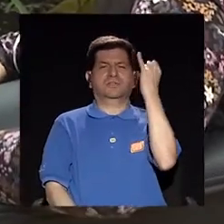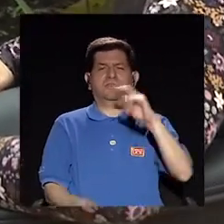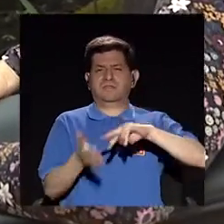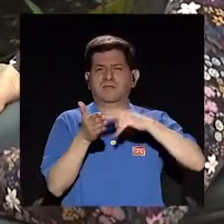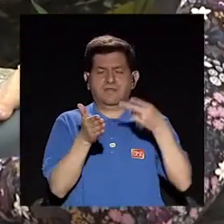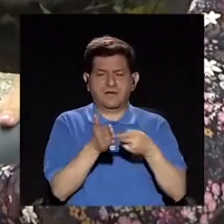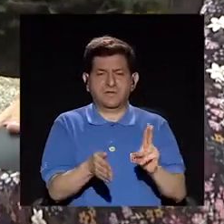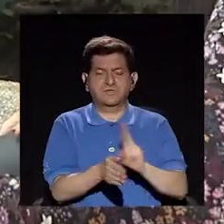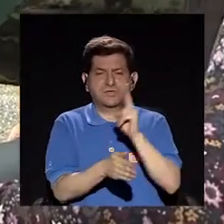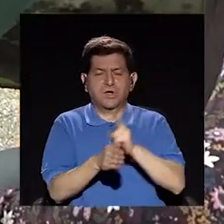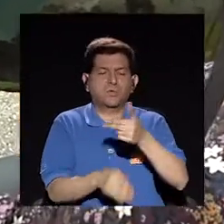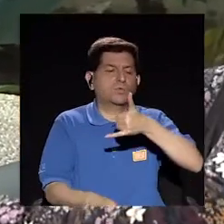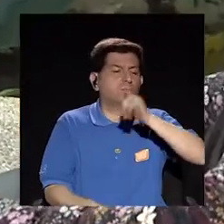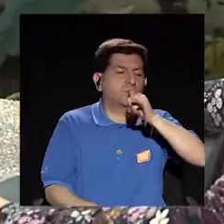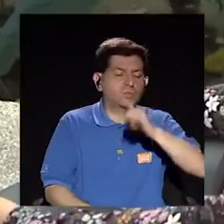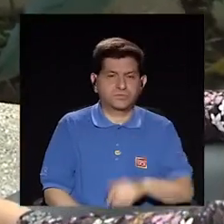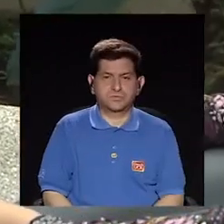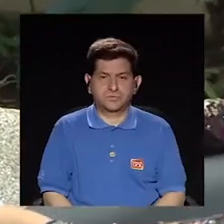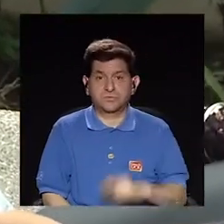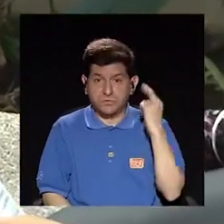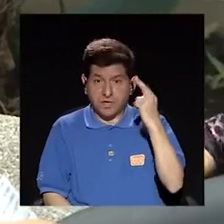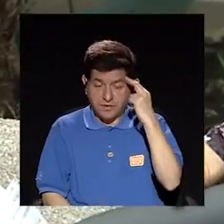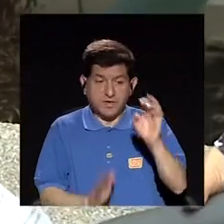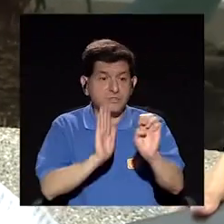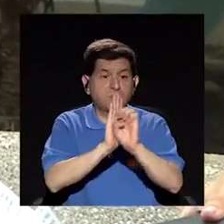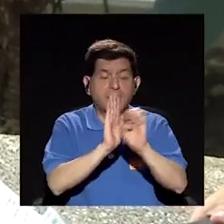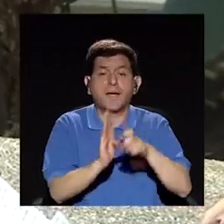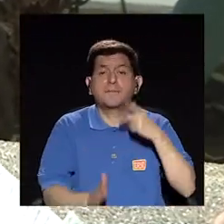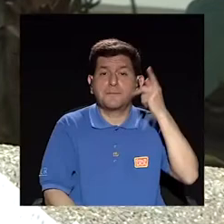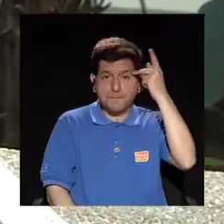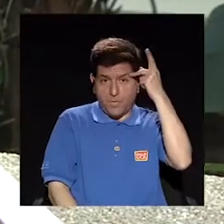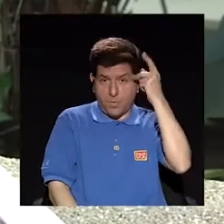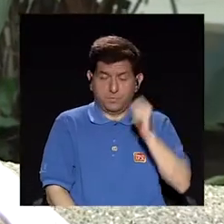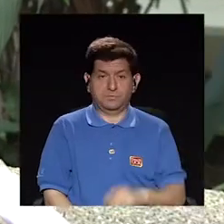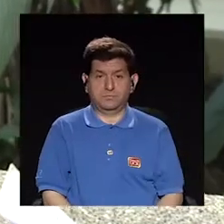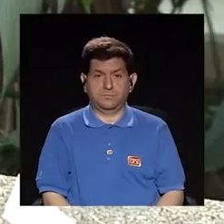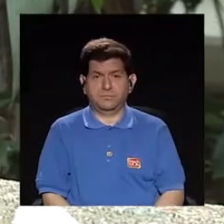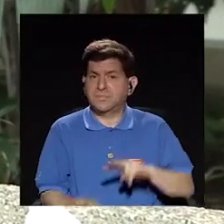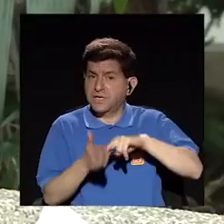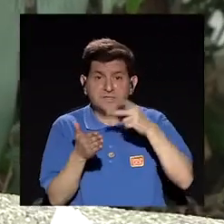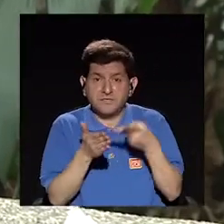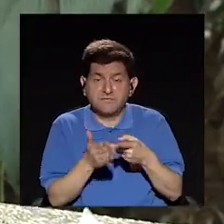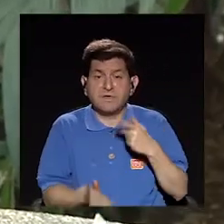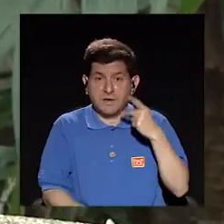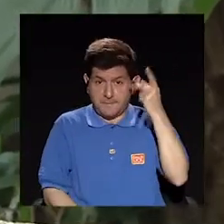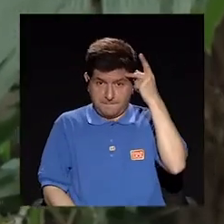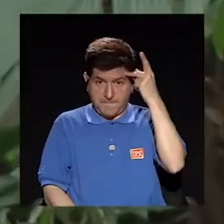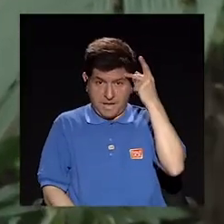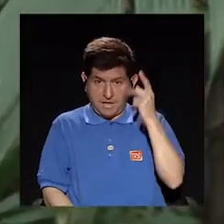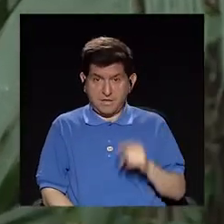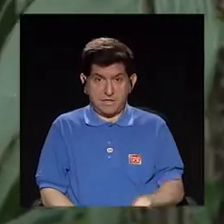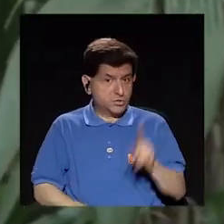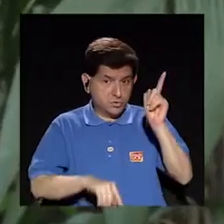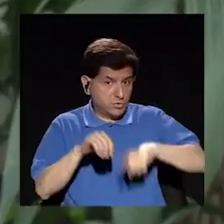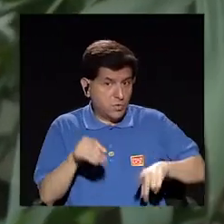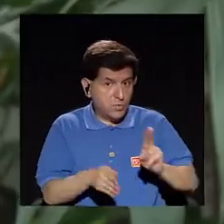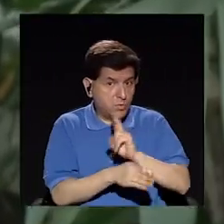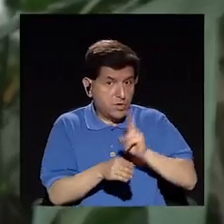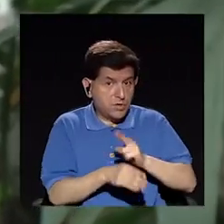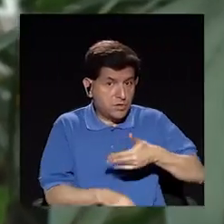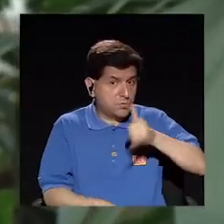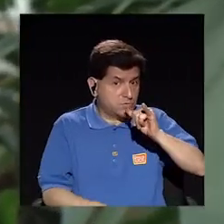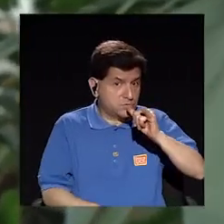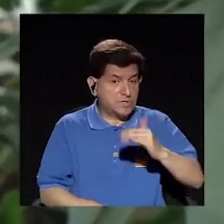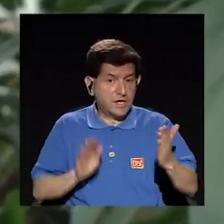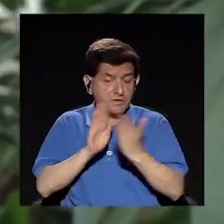de lo que es el consumo de alcohol. Y esto viene por el ejemplo de los padres. Uh-huh. Y con esto queremos decir que los padres no es que no deben consumir